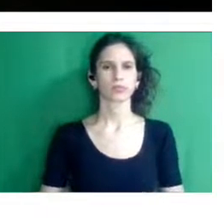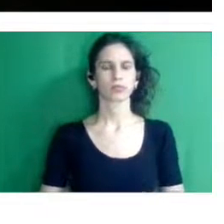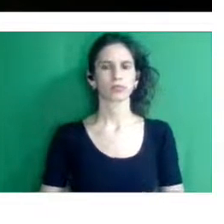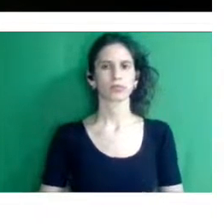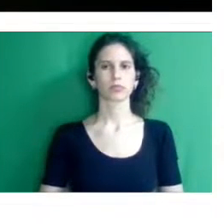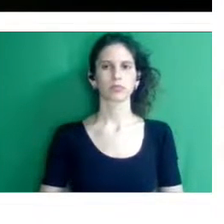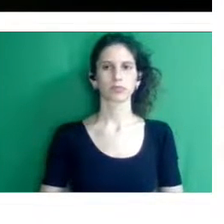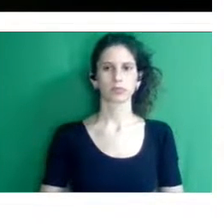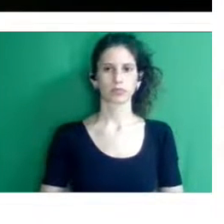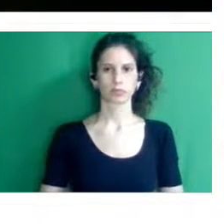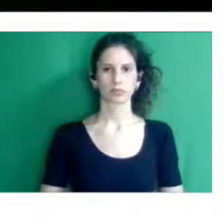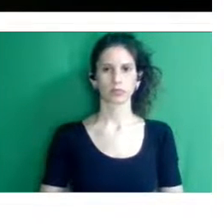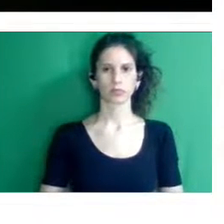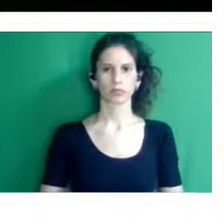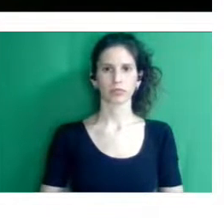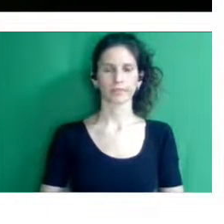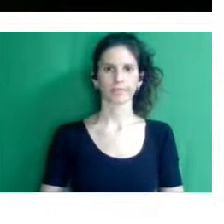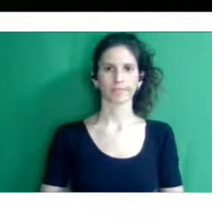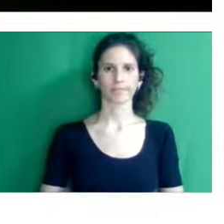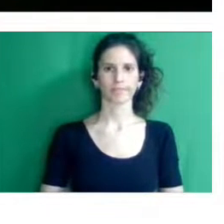¿Qué pasó?